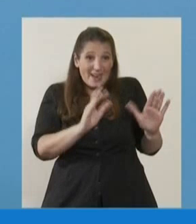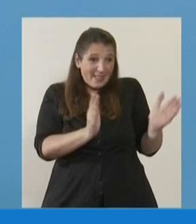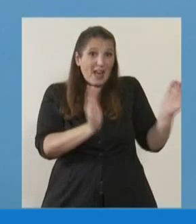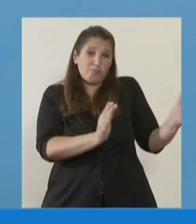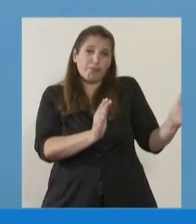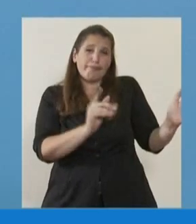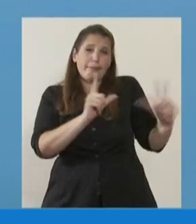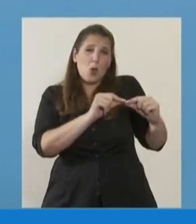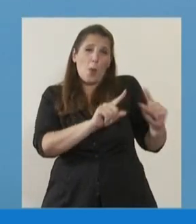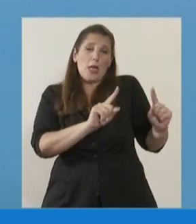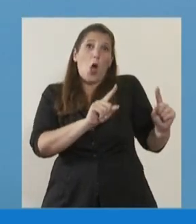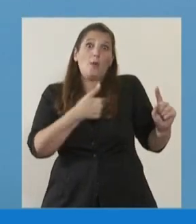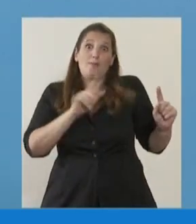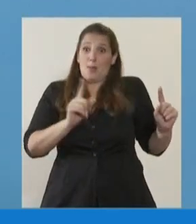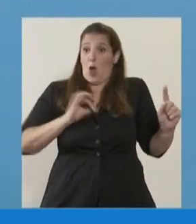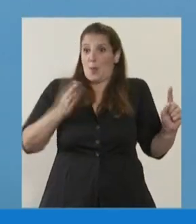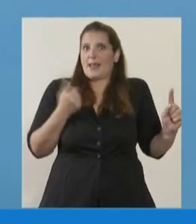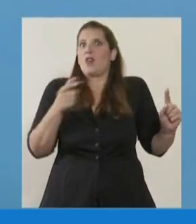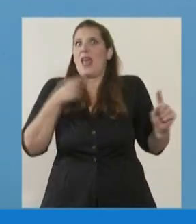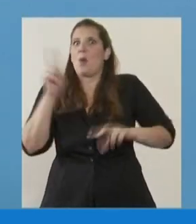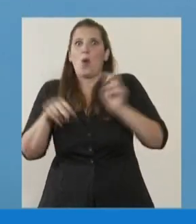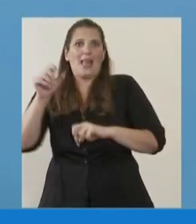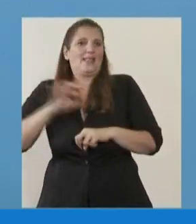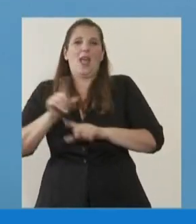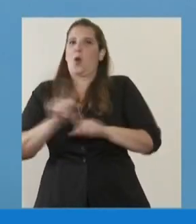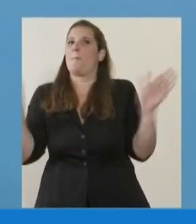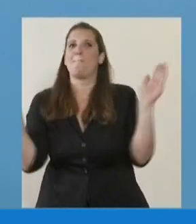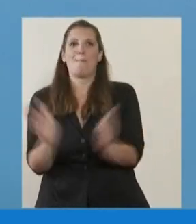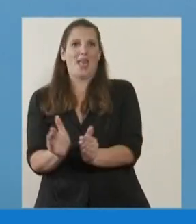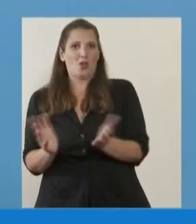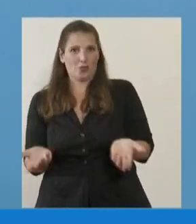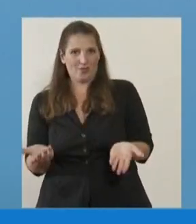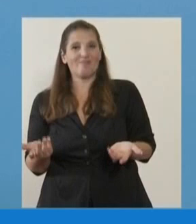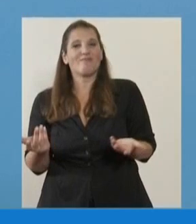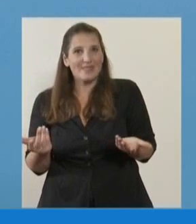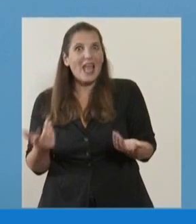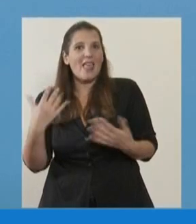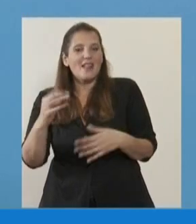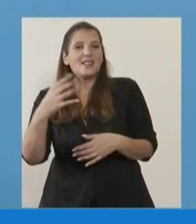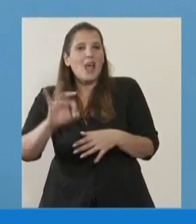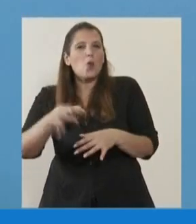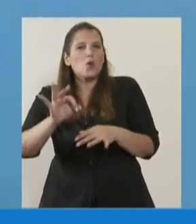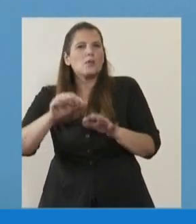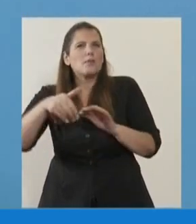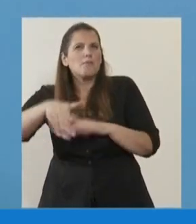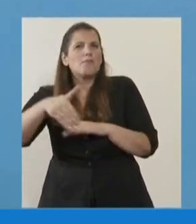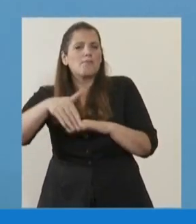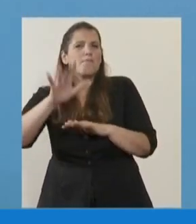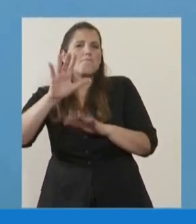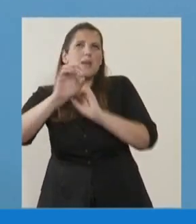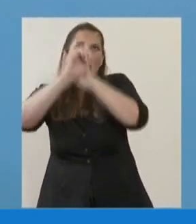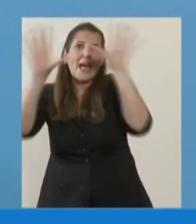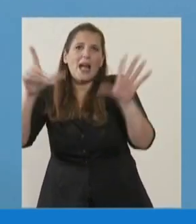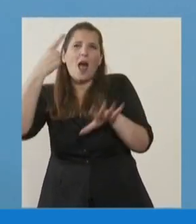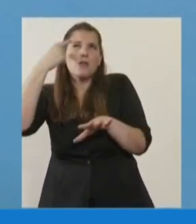de magnitud que vamos a intentar reducir este año con todas estas políticas que llevamos adelante y tendremos más claridad